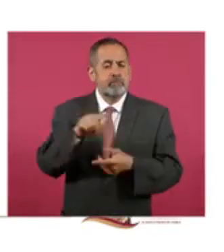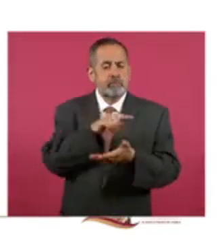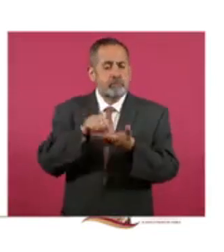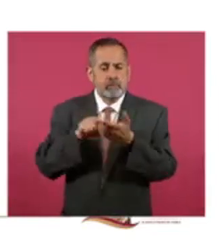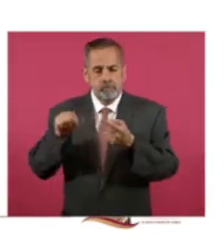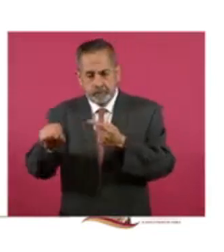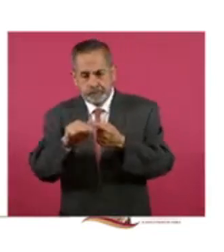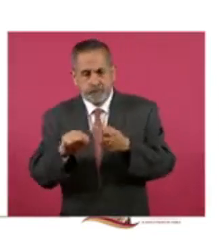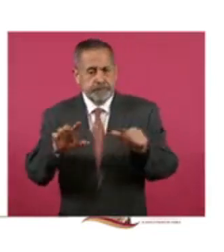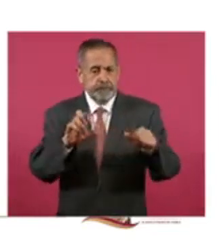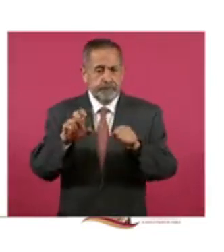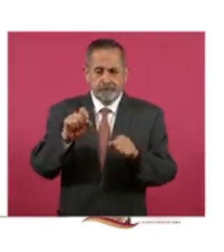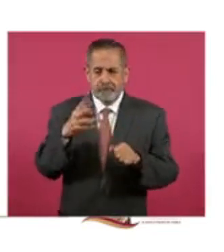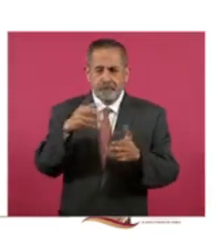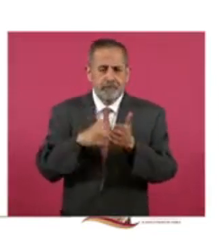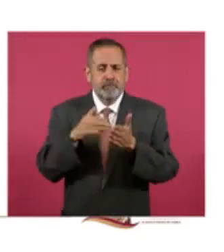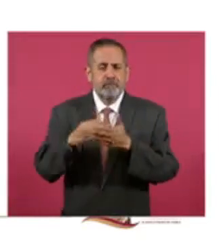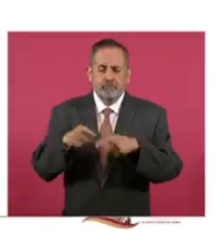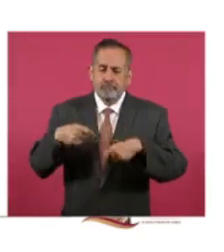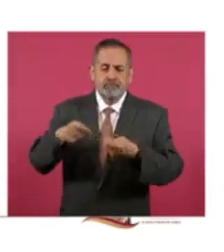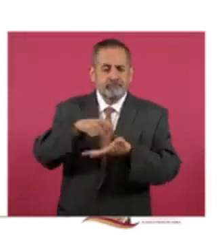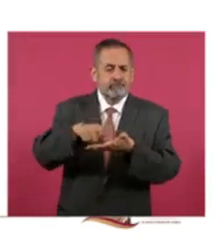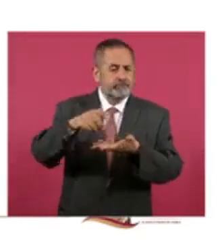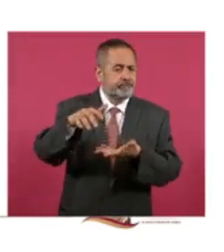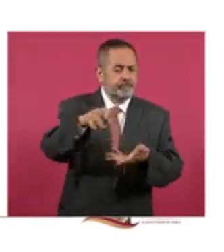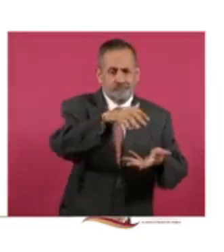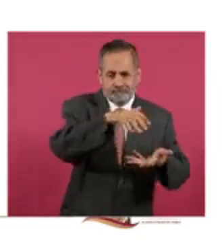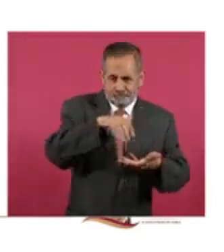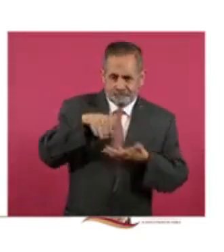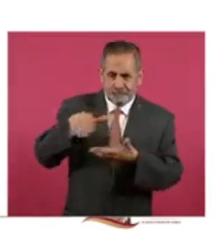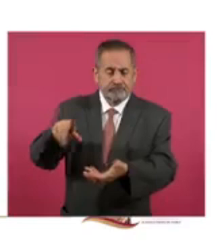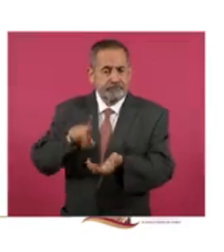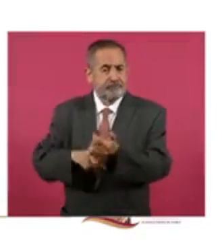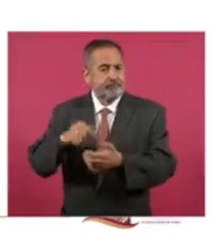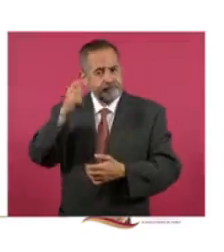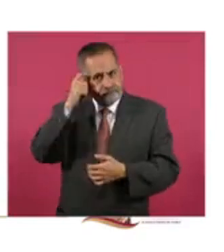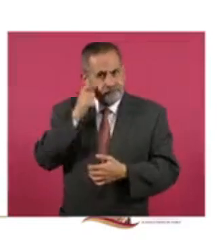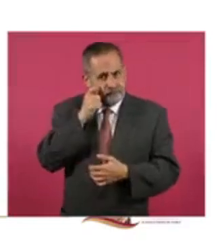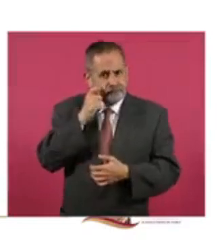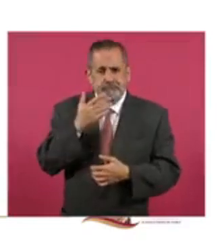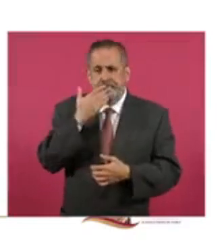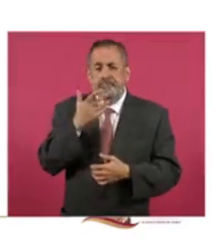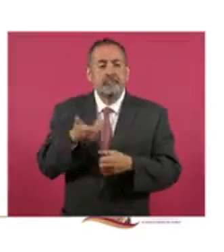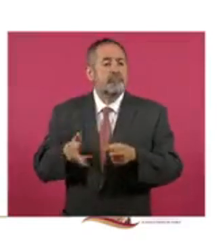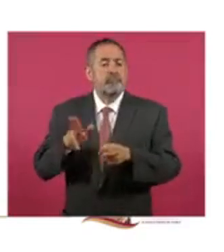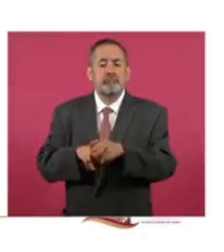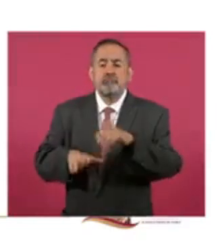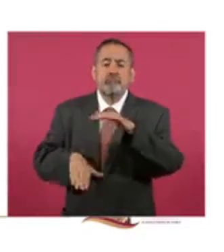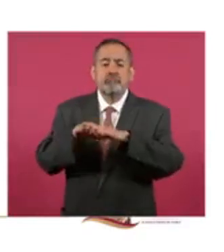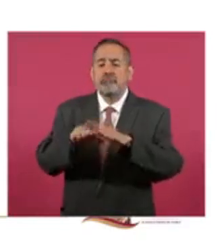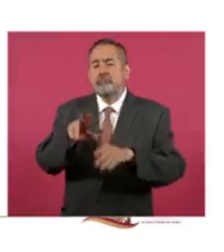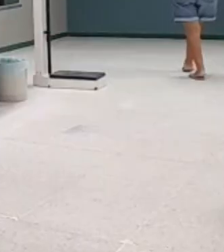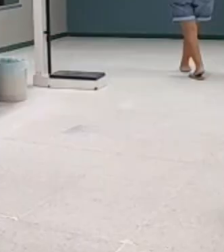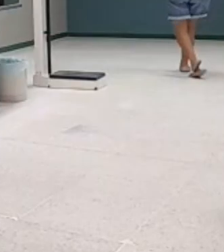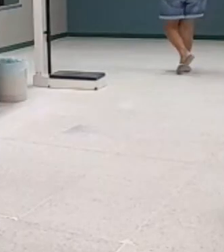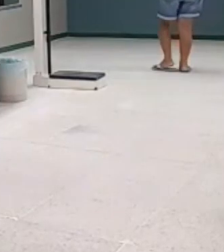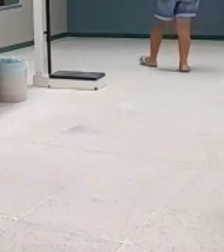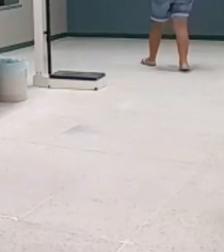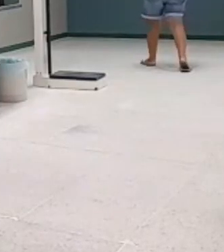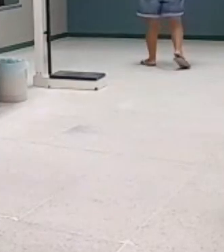624 millones de pesos en equipo médico el abasto de Guerrero se reporta desde los hospitales en un 88%